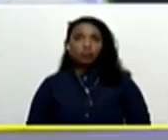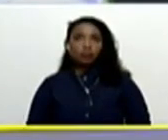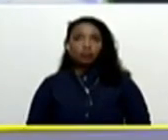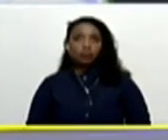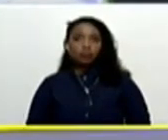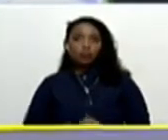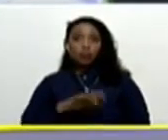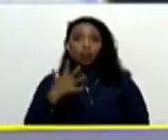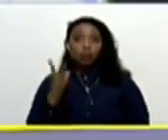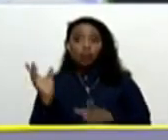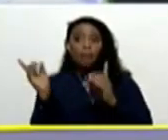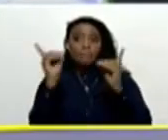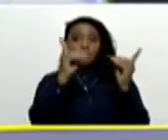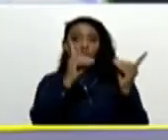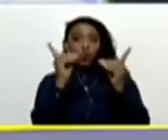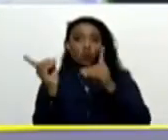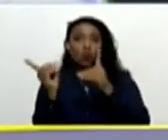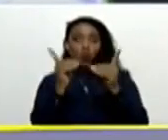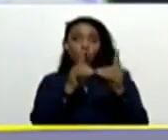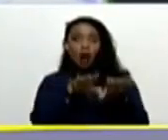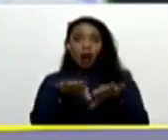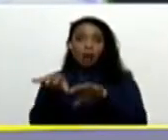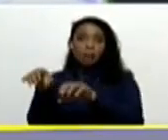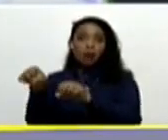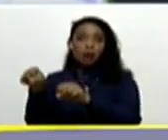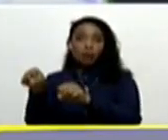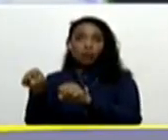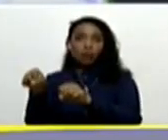los diálogos con el imperio